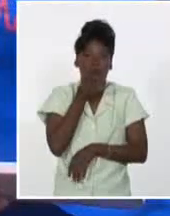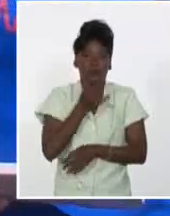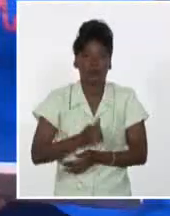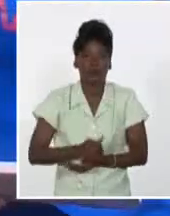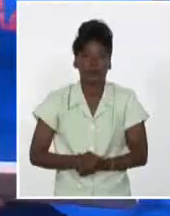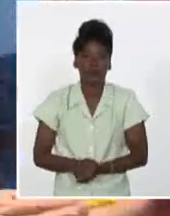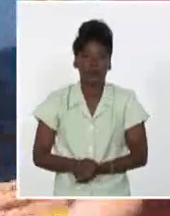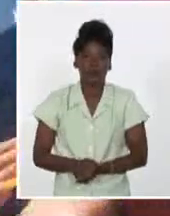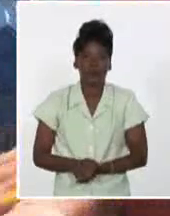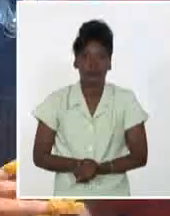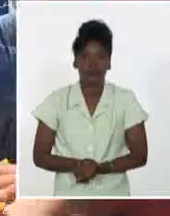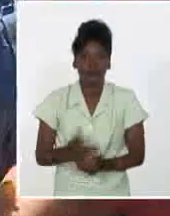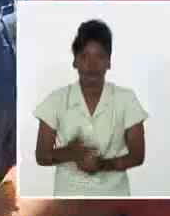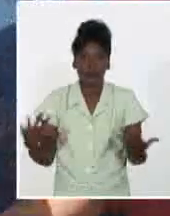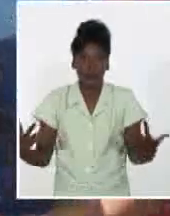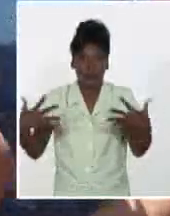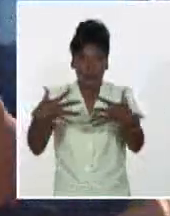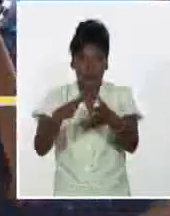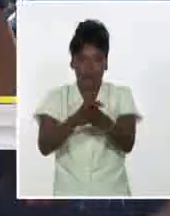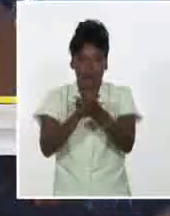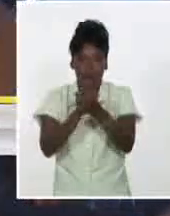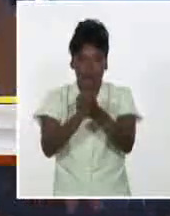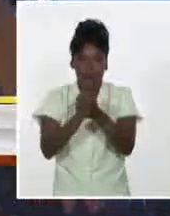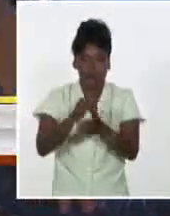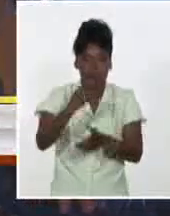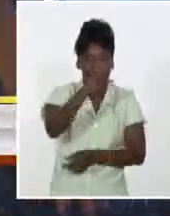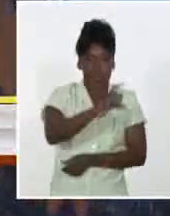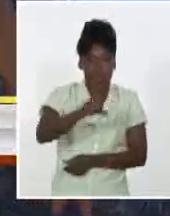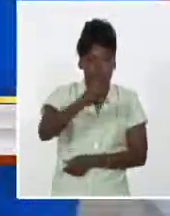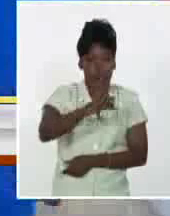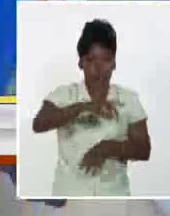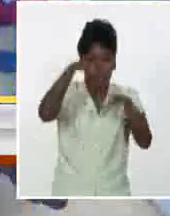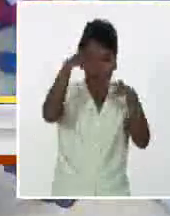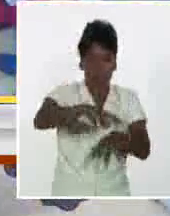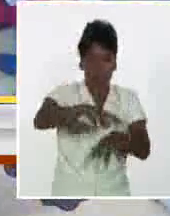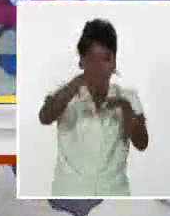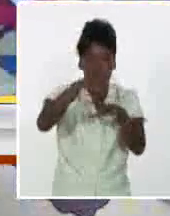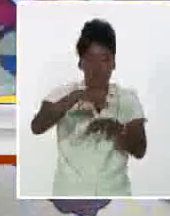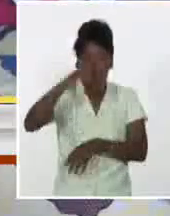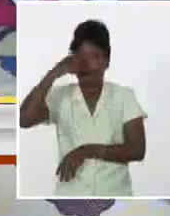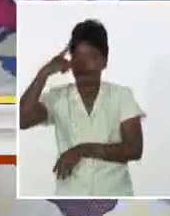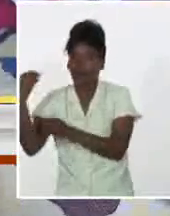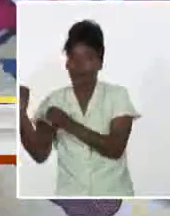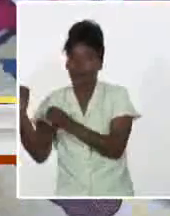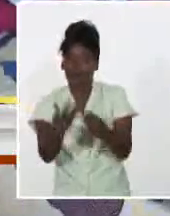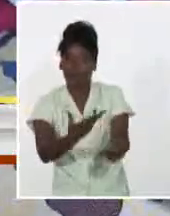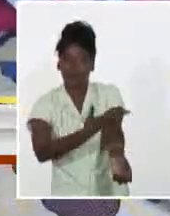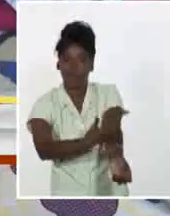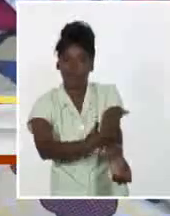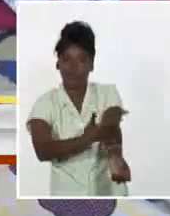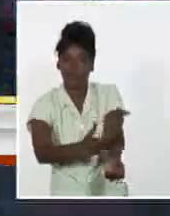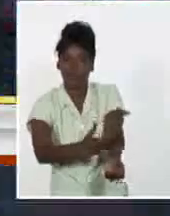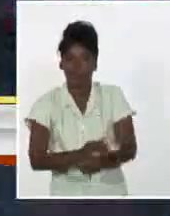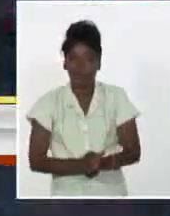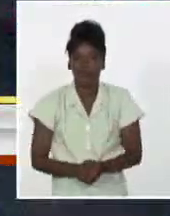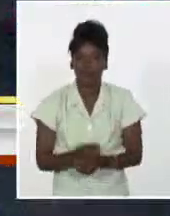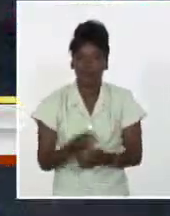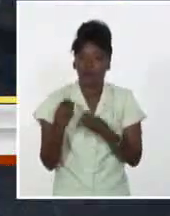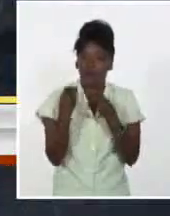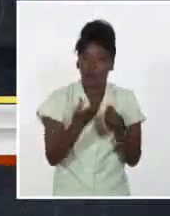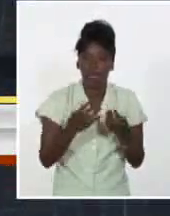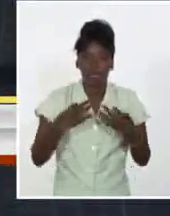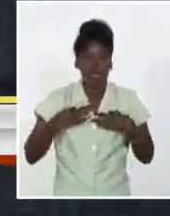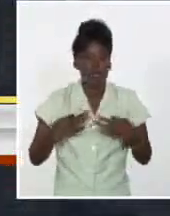En gesto solidario con las familias camagüeyanas que sufrieron los daños de las intensas lluvias, federadas avileñas